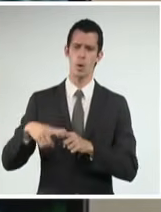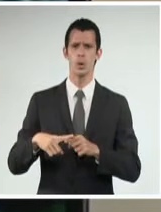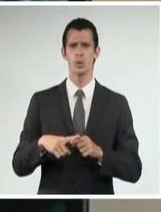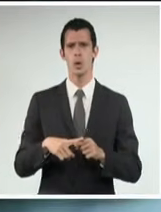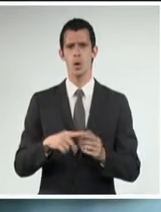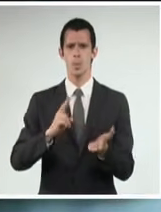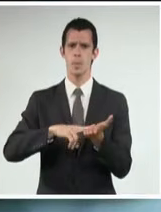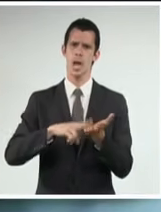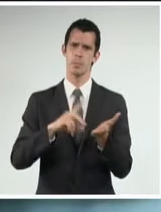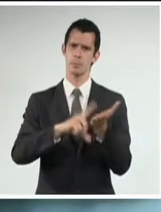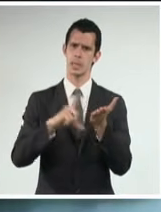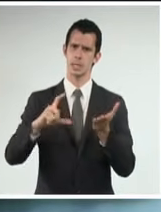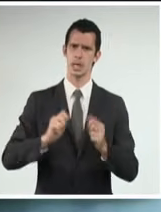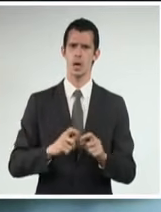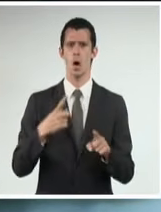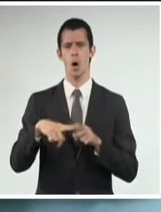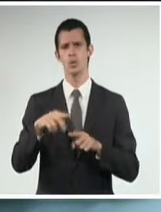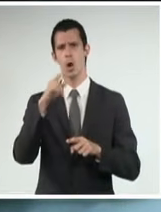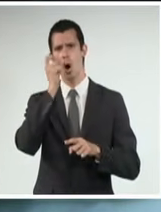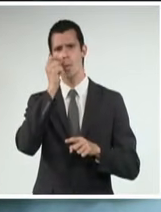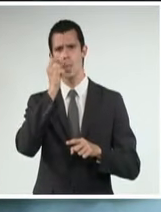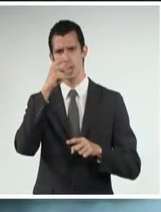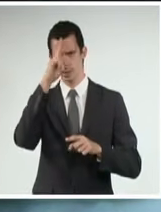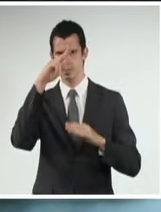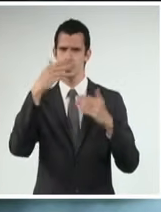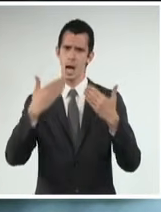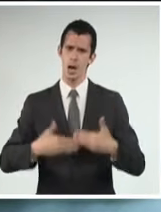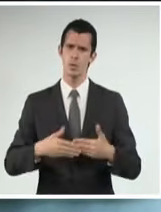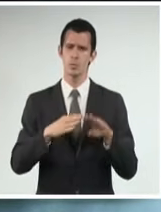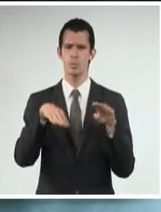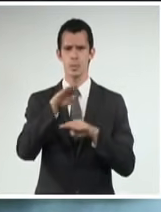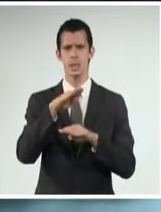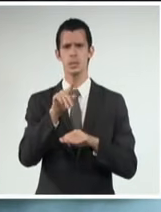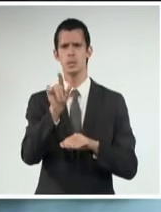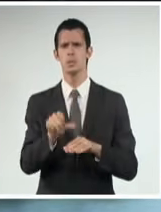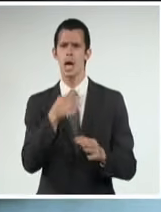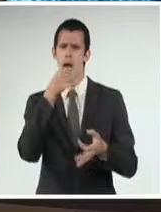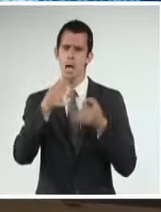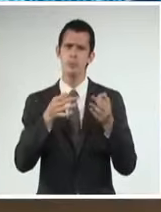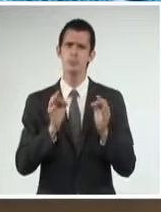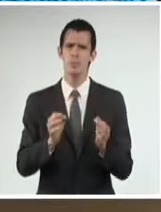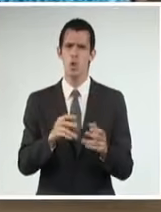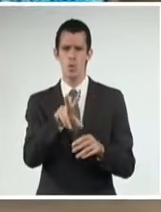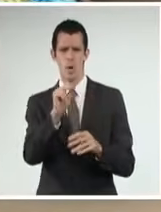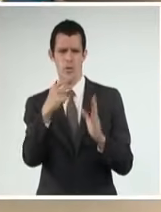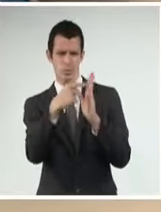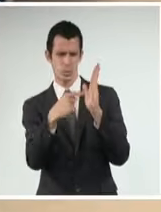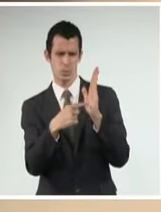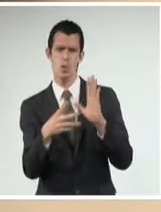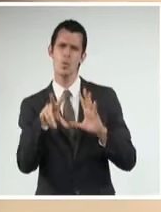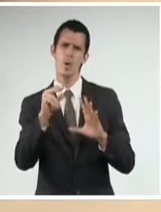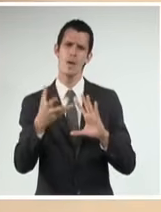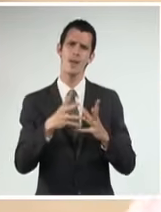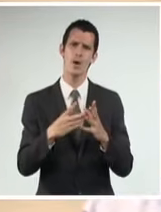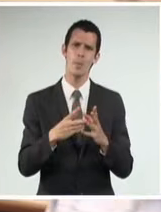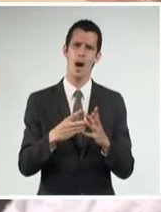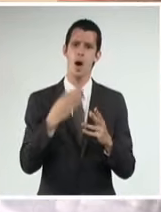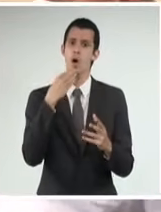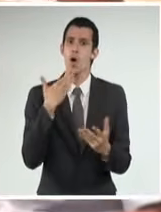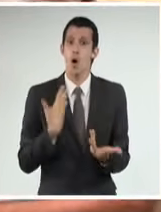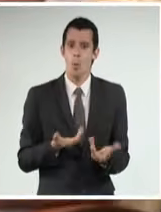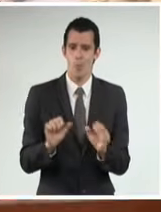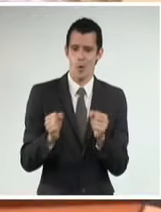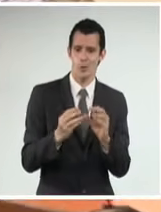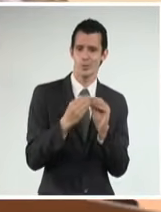el ministro de Salud Pública, doctor José Ángel Portal Miranda, adopta nuevas medidas para contener la importante transmisión que hoy se